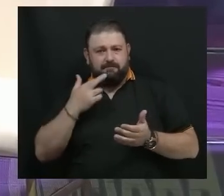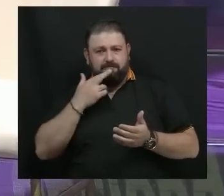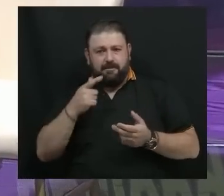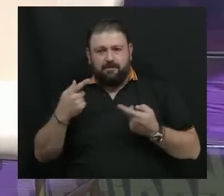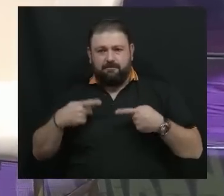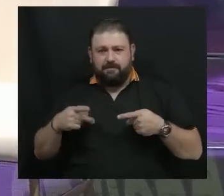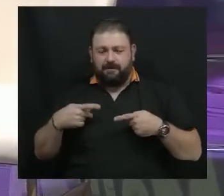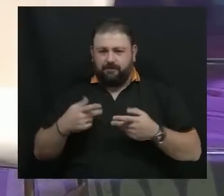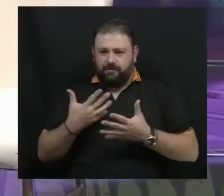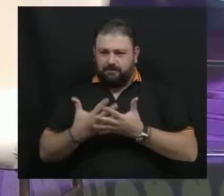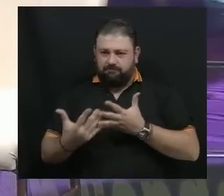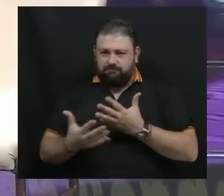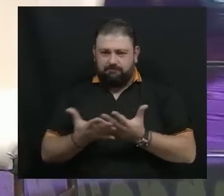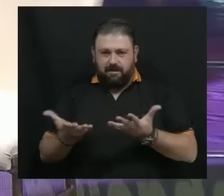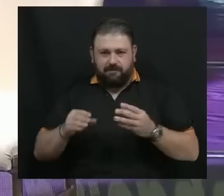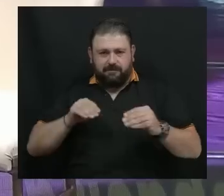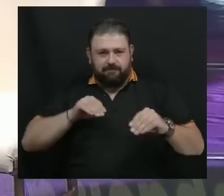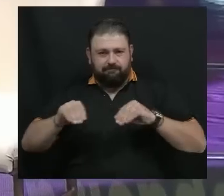salud.